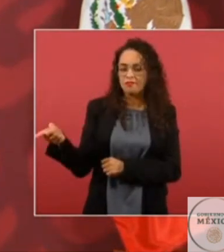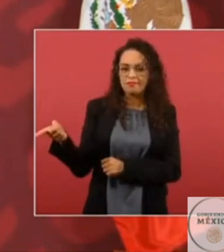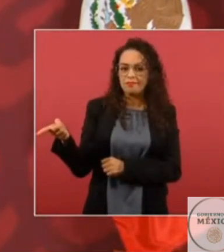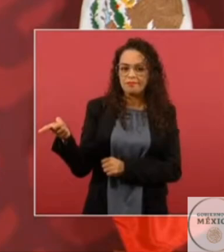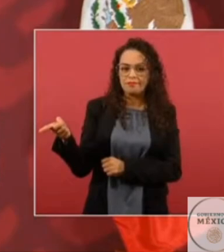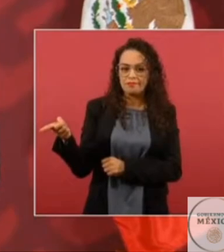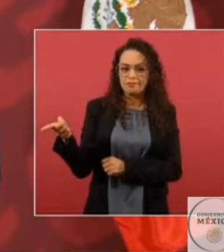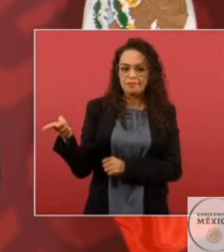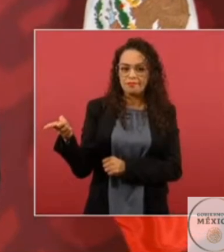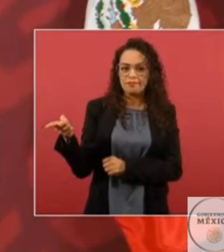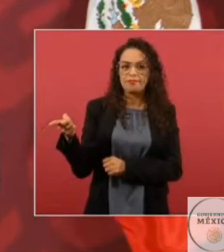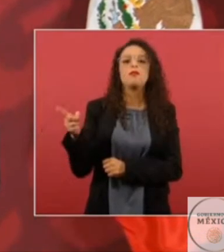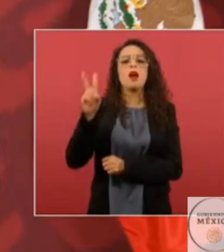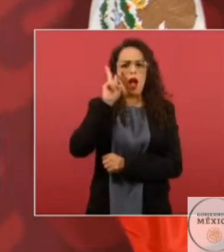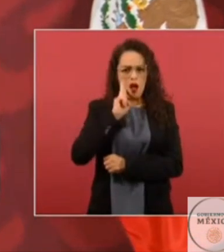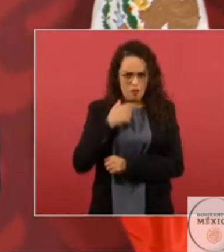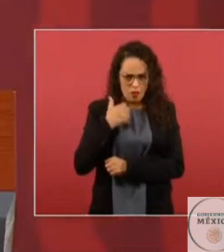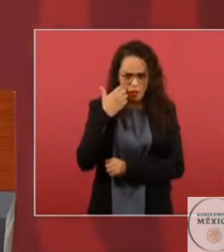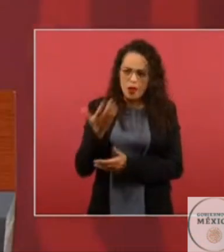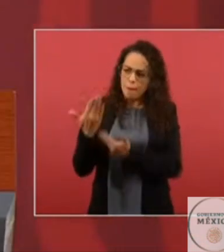que me contesten,